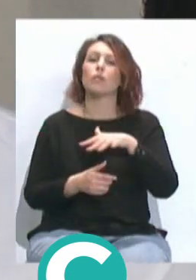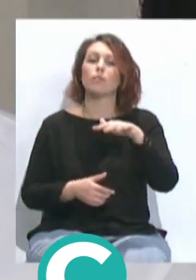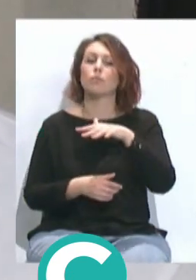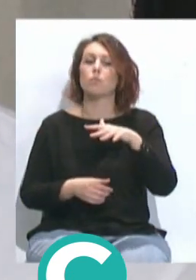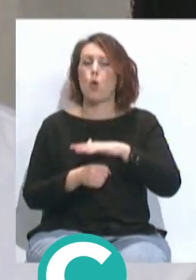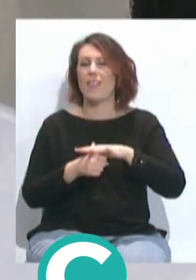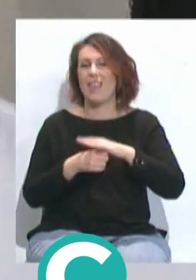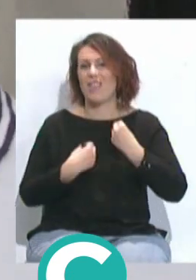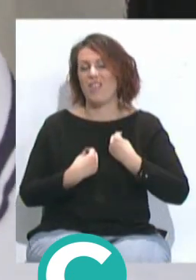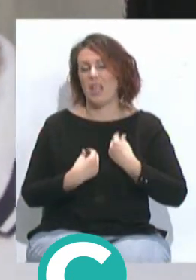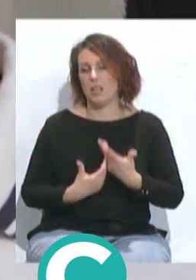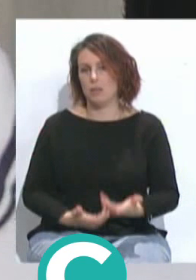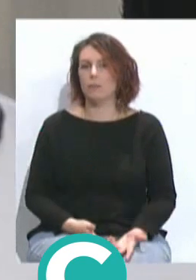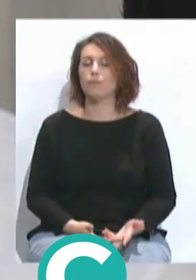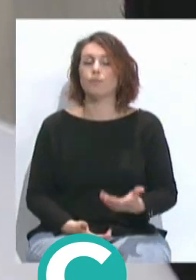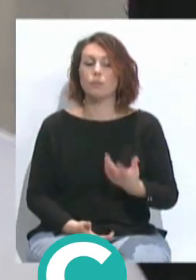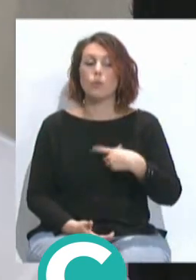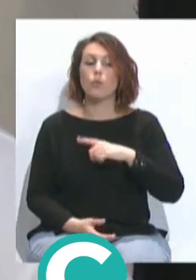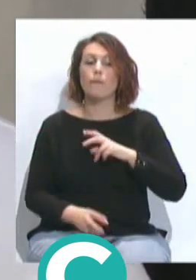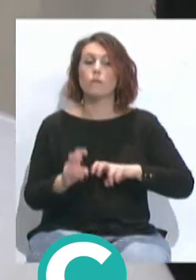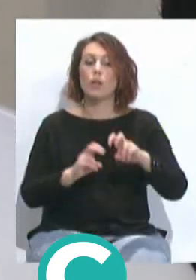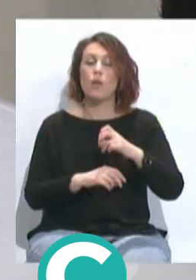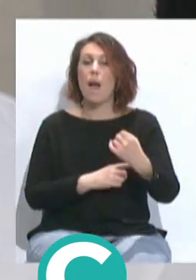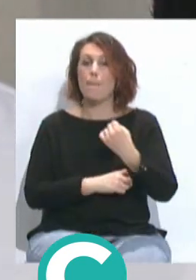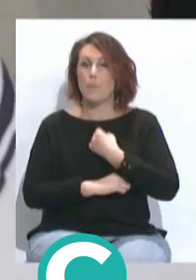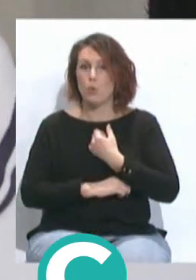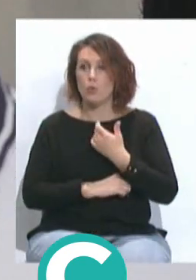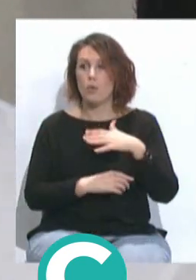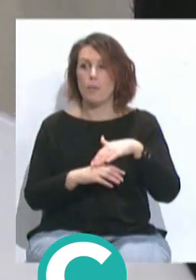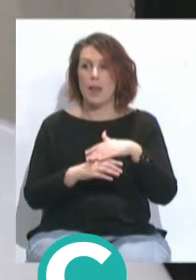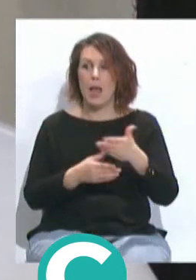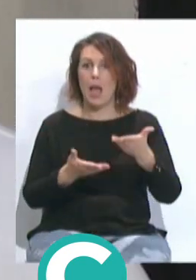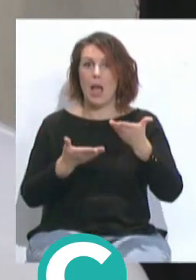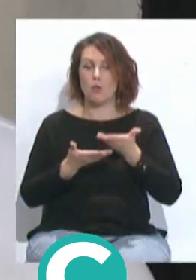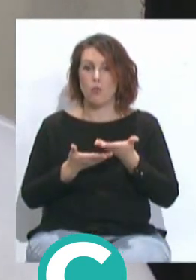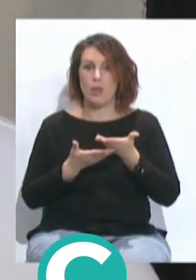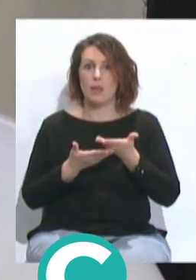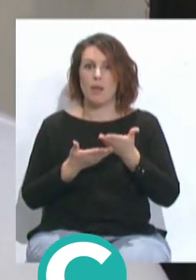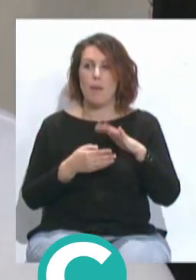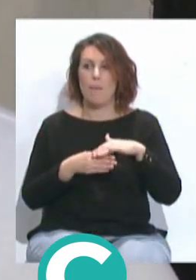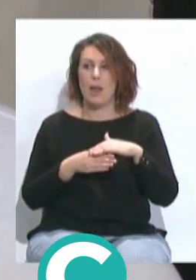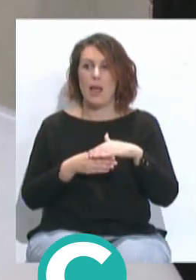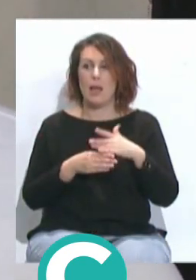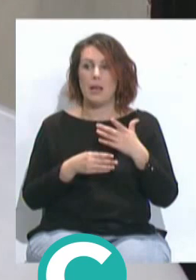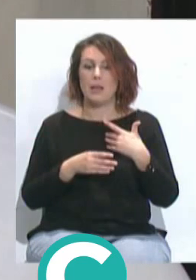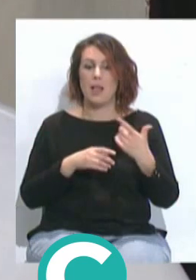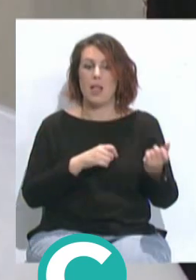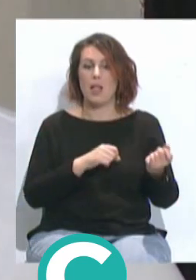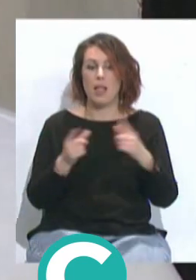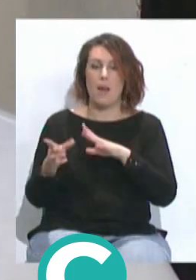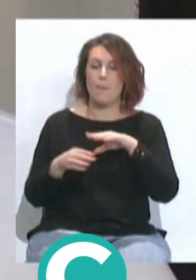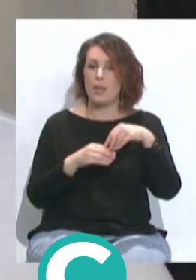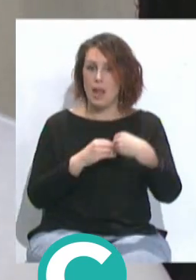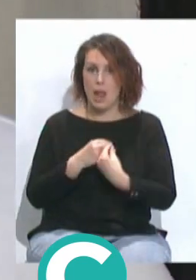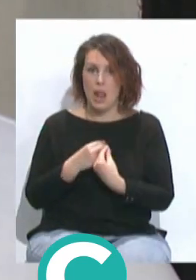provincia entonces estamos buscando un apoyo para que ayude a nosotros a hacer este traslado de material